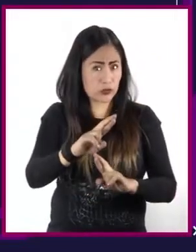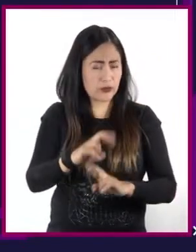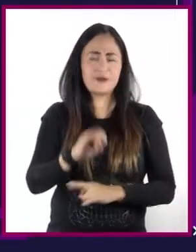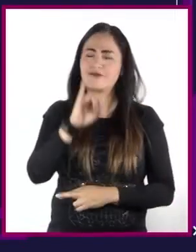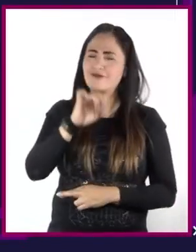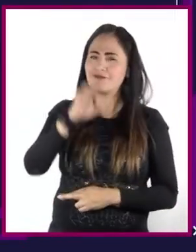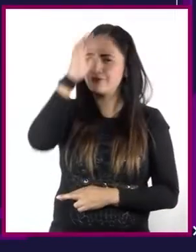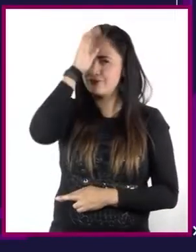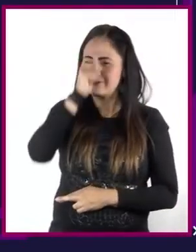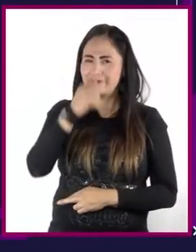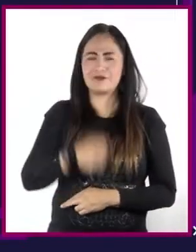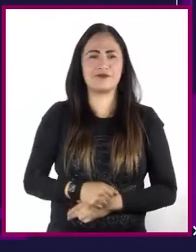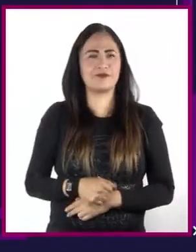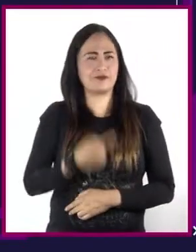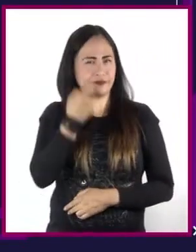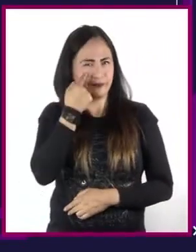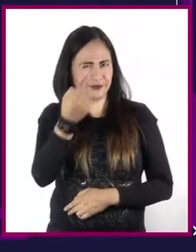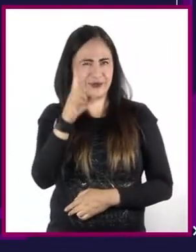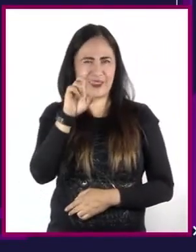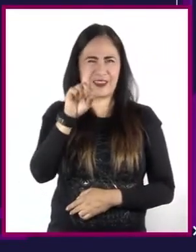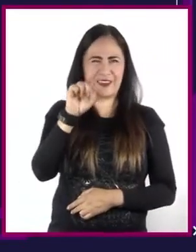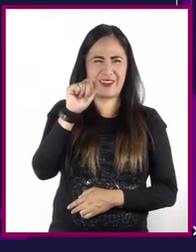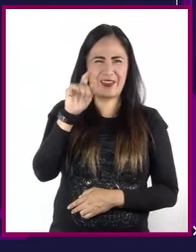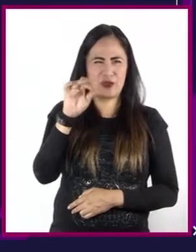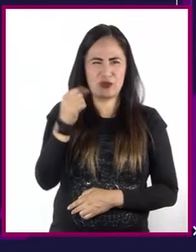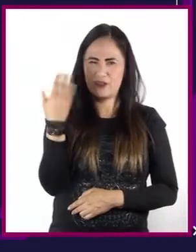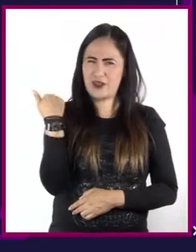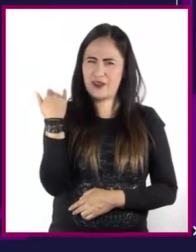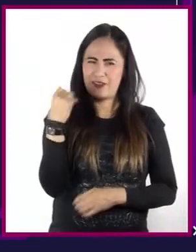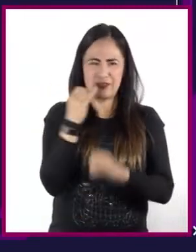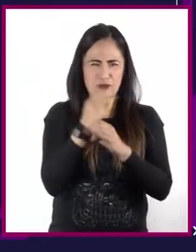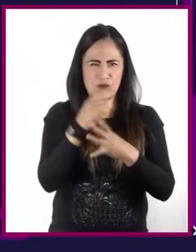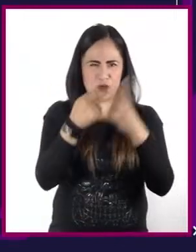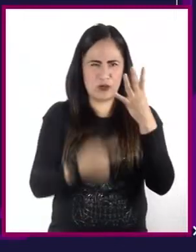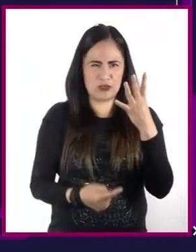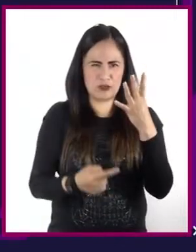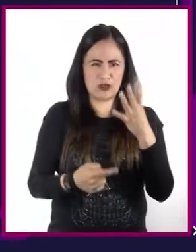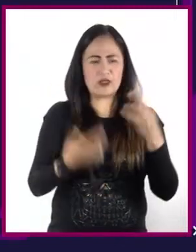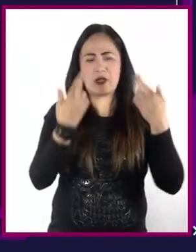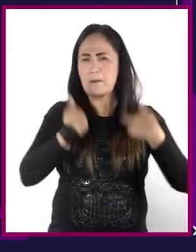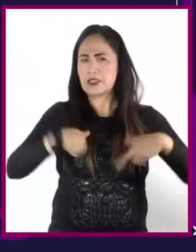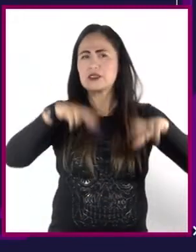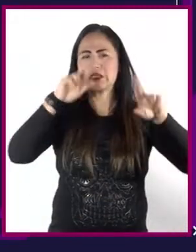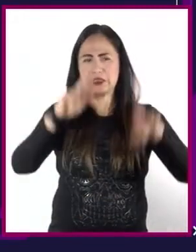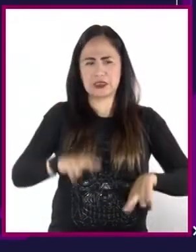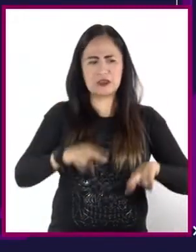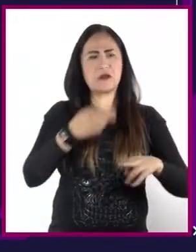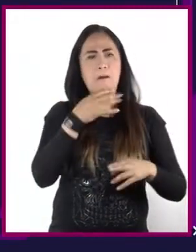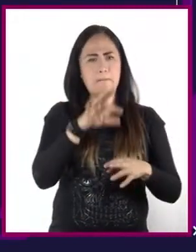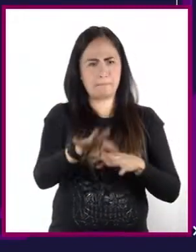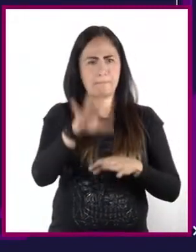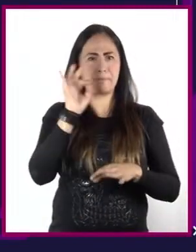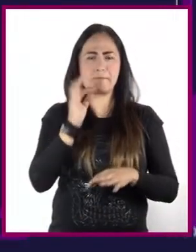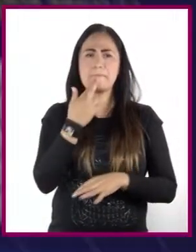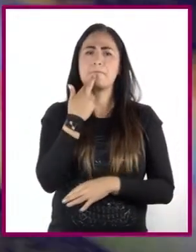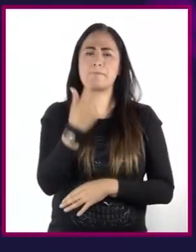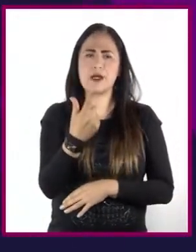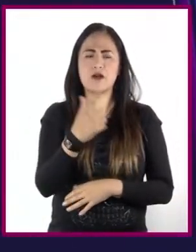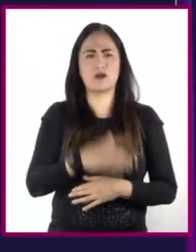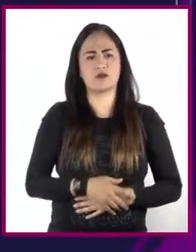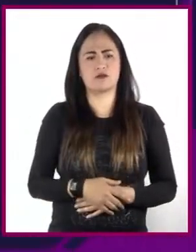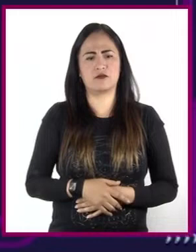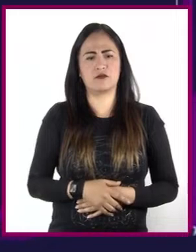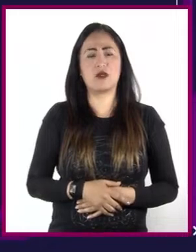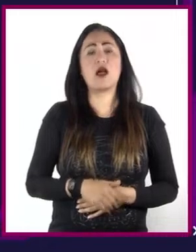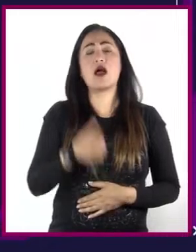maestro Luis. Observando los datos que se proporcionan, sabremos cuál es la representación gráfica más adecuada a ellos. Lo que se va a